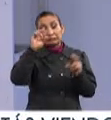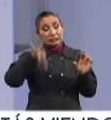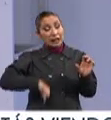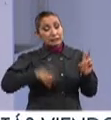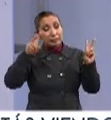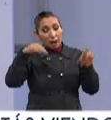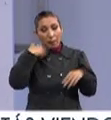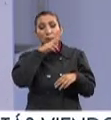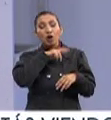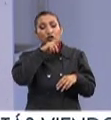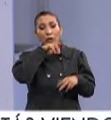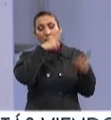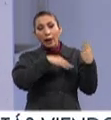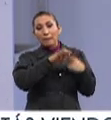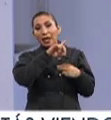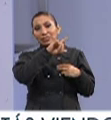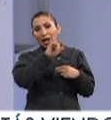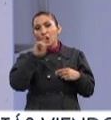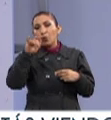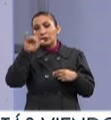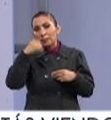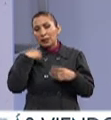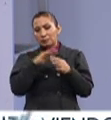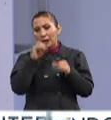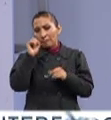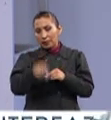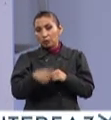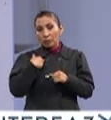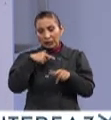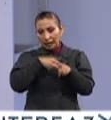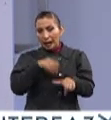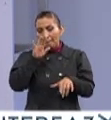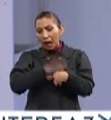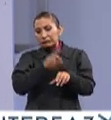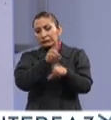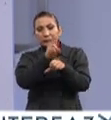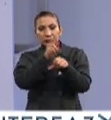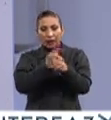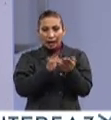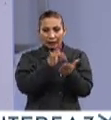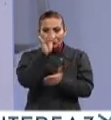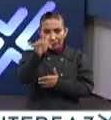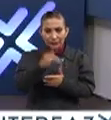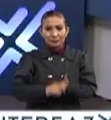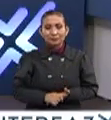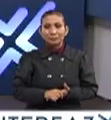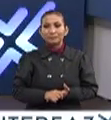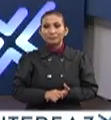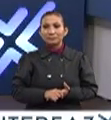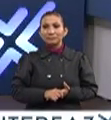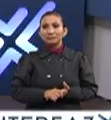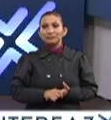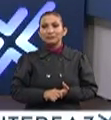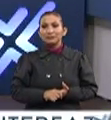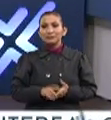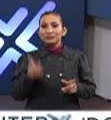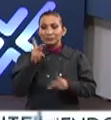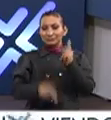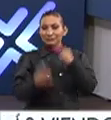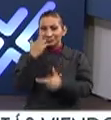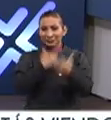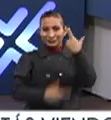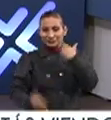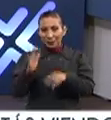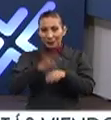tema. Ojalá también pronto tengamos a Brenda y a Luisa para platicar al respecto, porque hay que seguir dando continuidad. Gracias. Muchas gracias. Gracias. Hasta luego. Una breve pausa